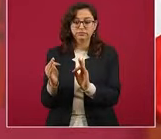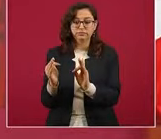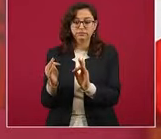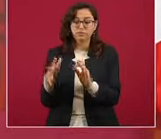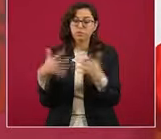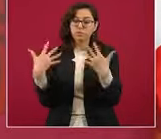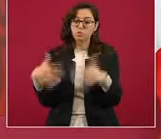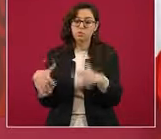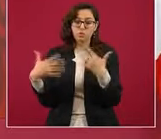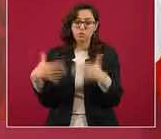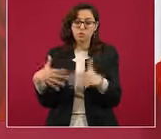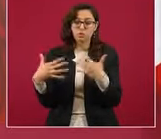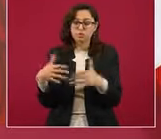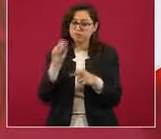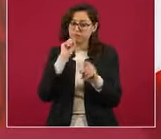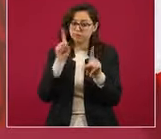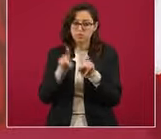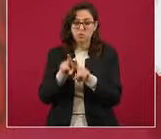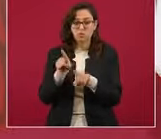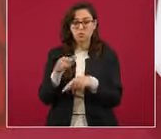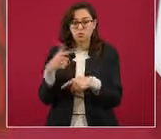más importante de Palenque,